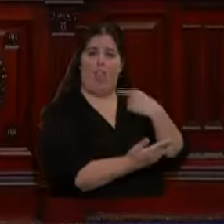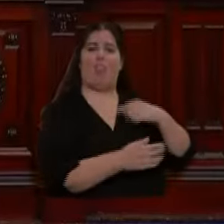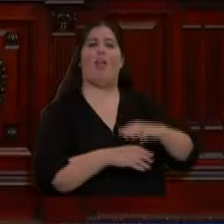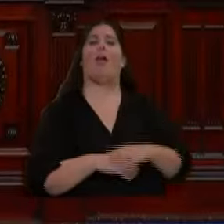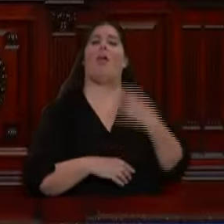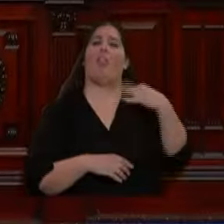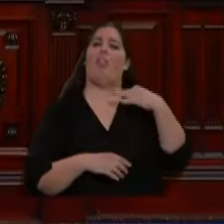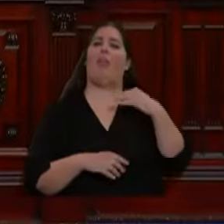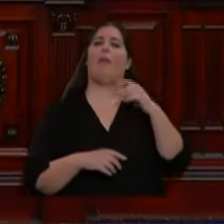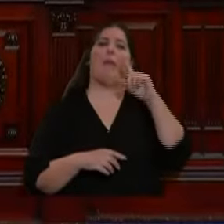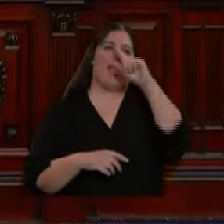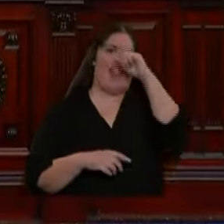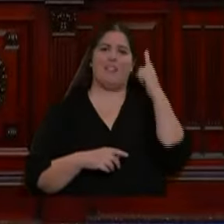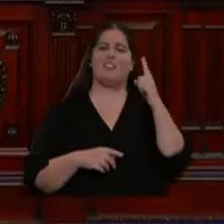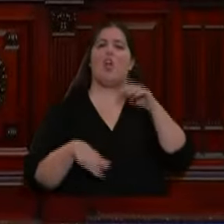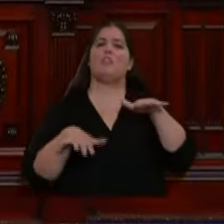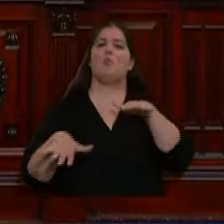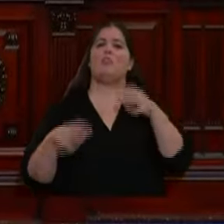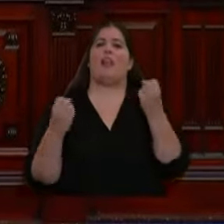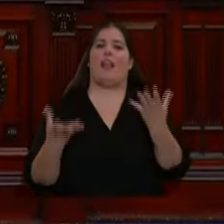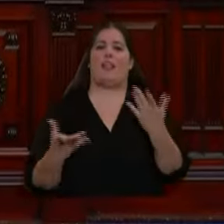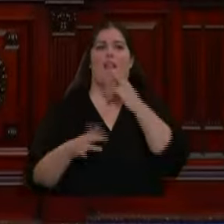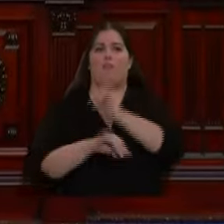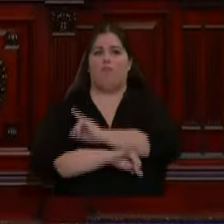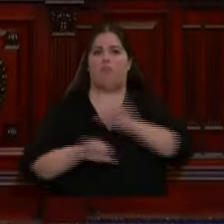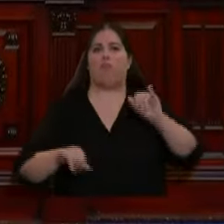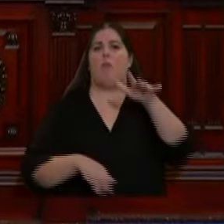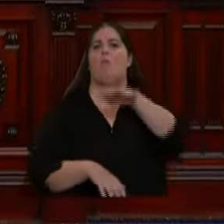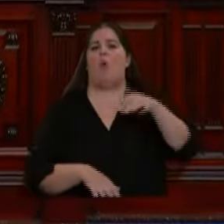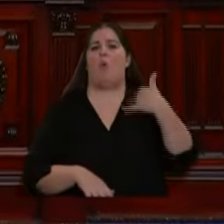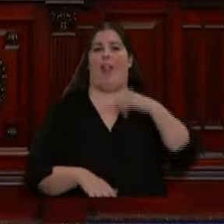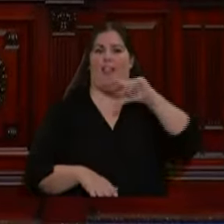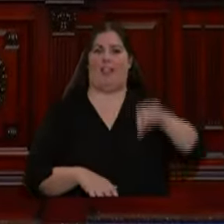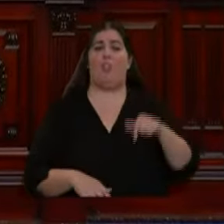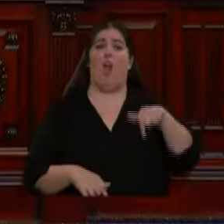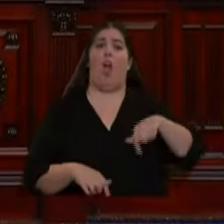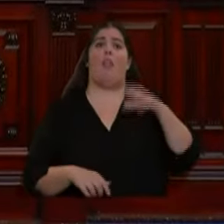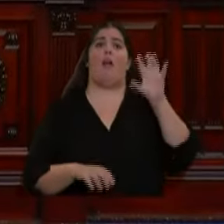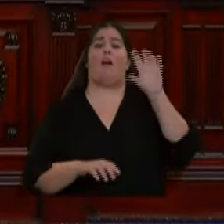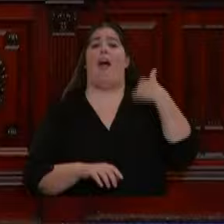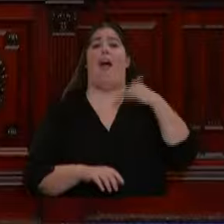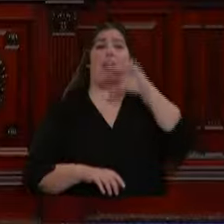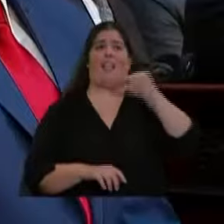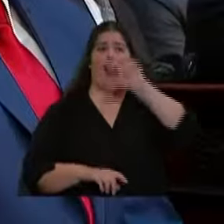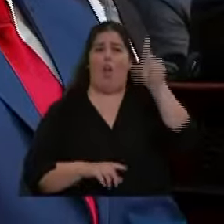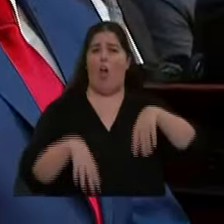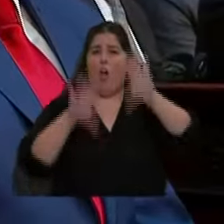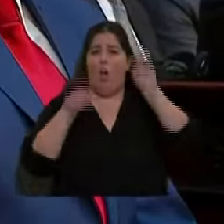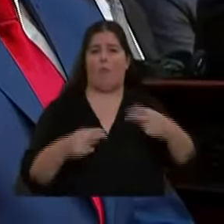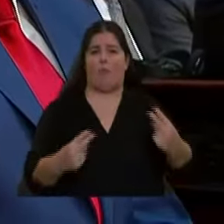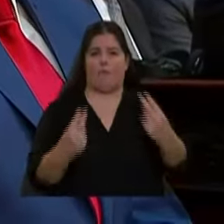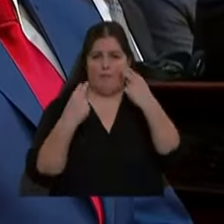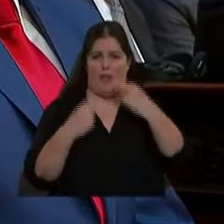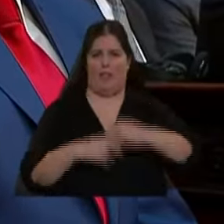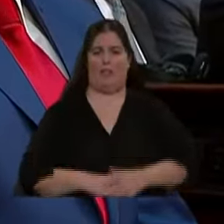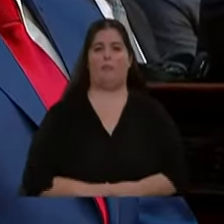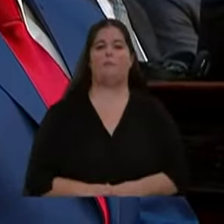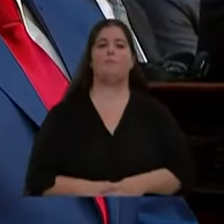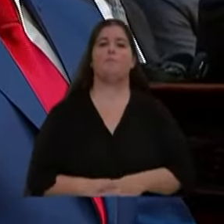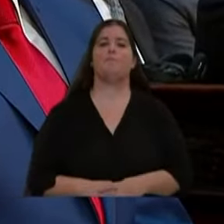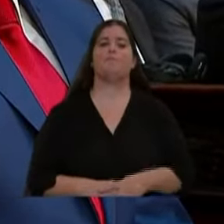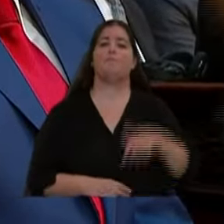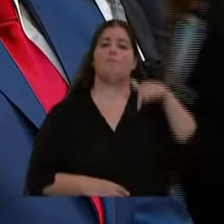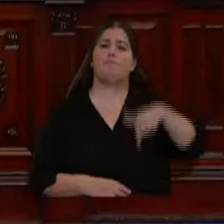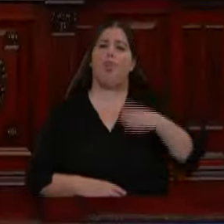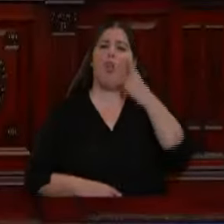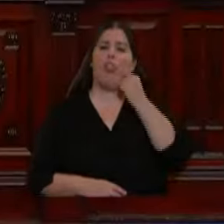el estado de nuestra nación a todo el pueblo argentino, que nos está mirando a lo largo y a lo ancho de todo el país. En el